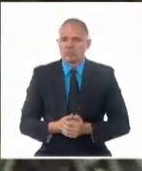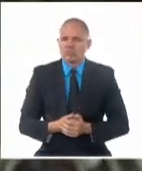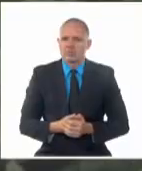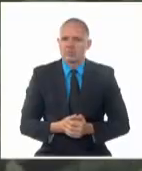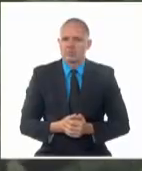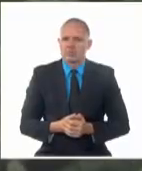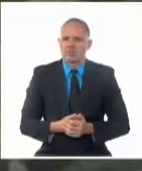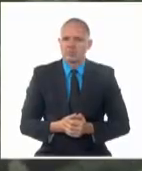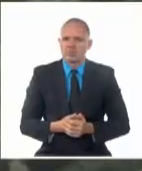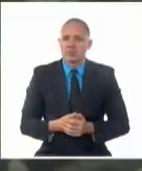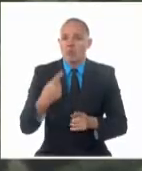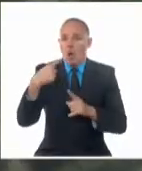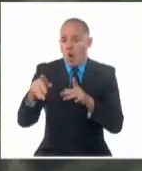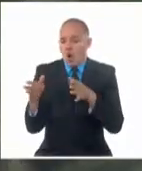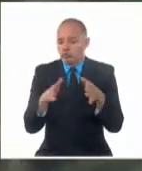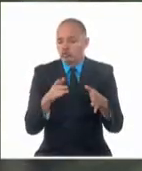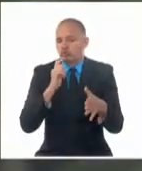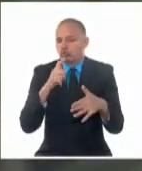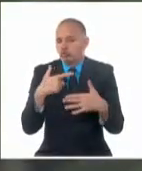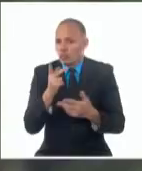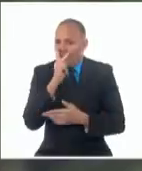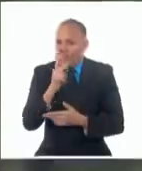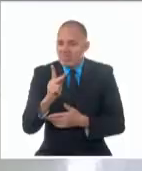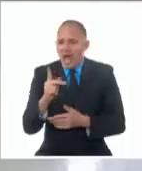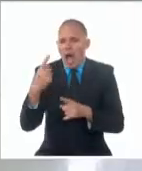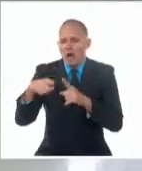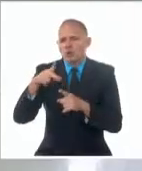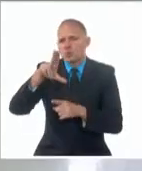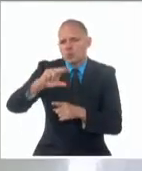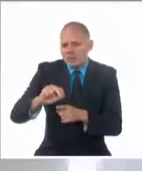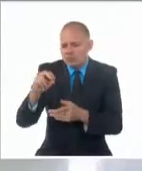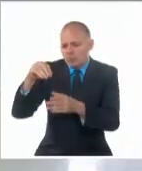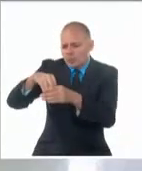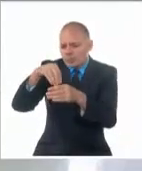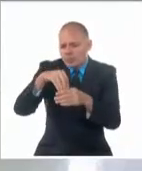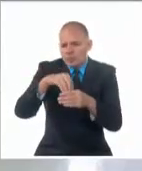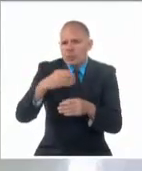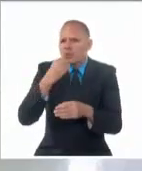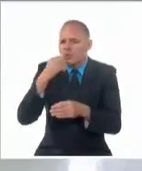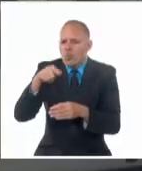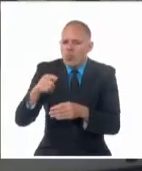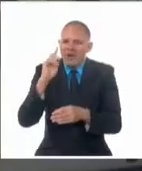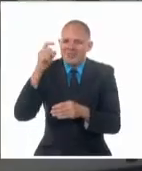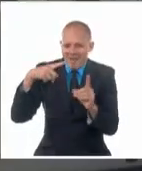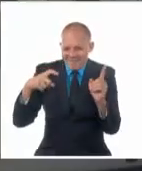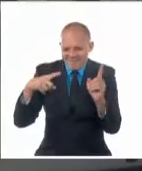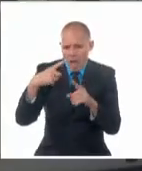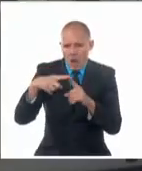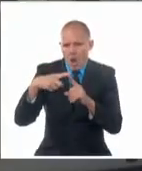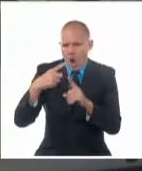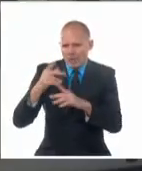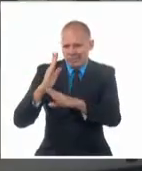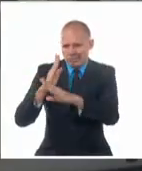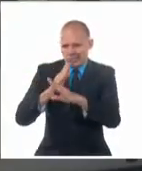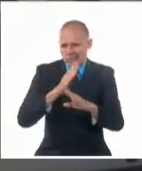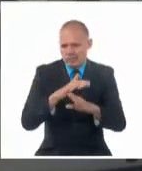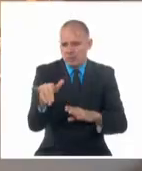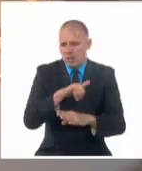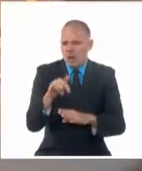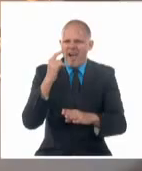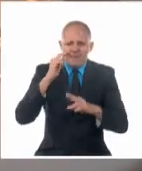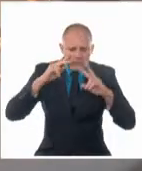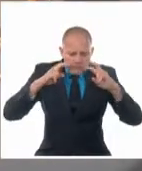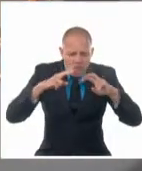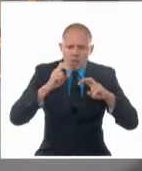Asimismo se trabaja en el desarrollo de nuevos productos antioxidantes Y antimicrobianos a partir del análisis de la flora y especies que